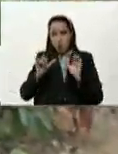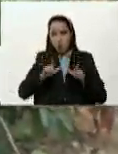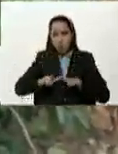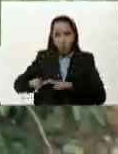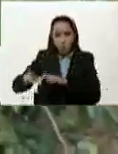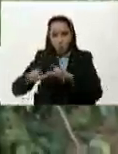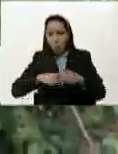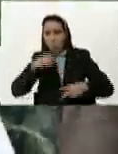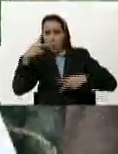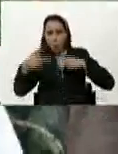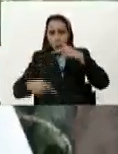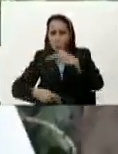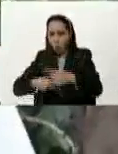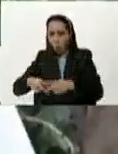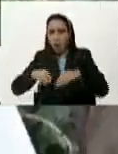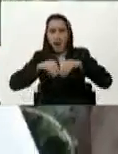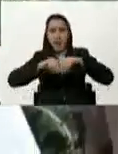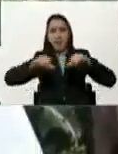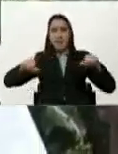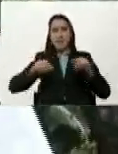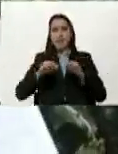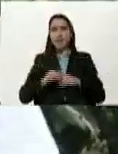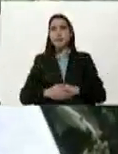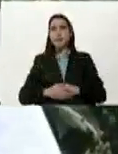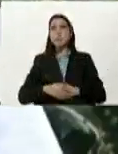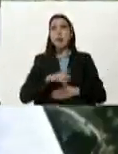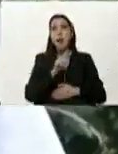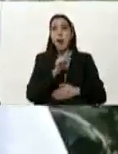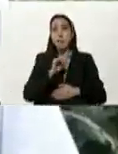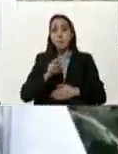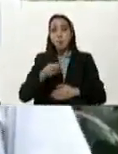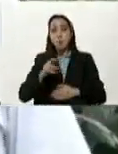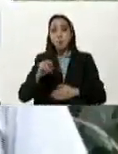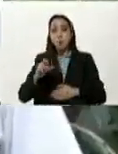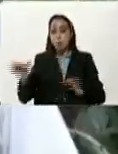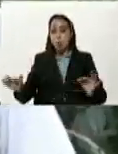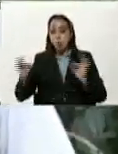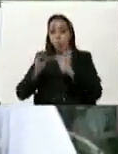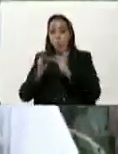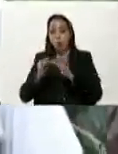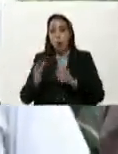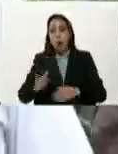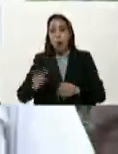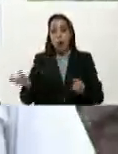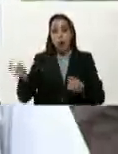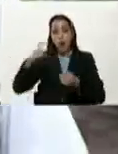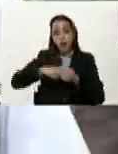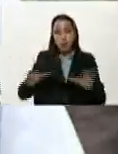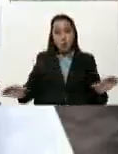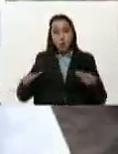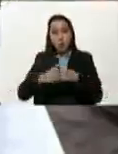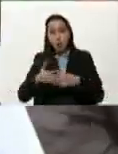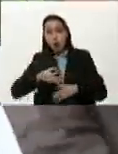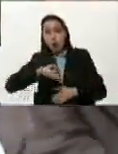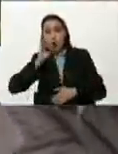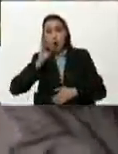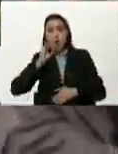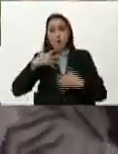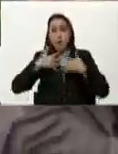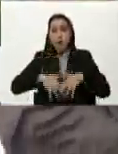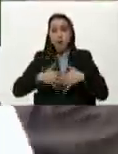de una finca que es de aproca bde con una alianza que hicimos con la corporación venezolana del café donde